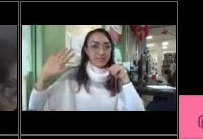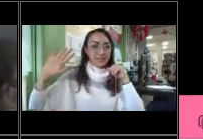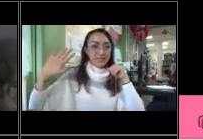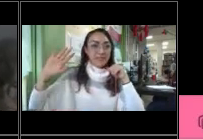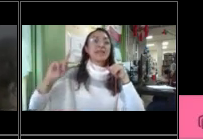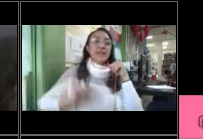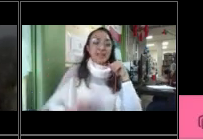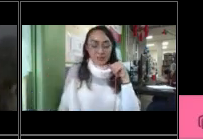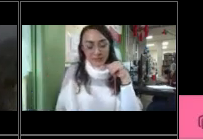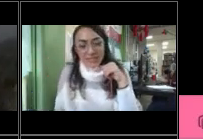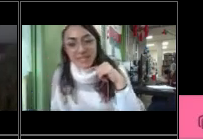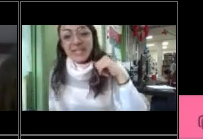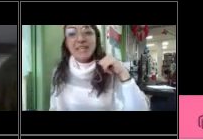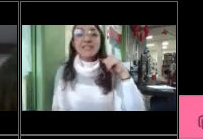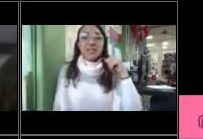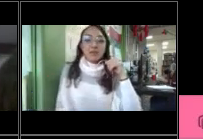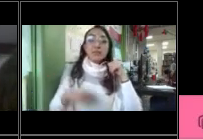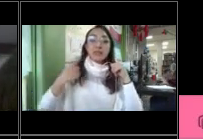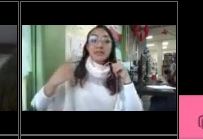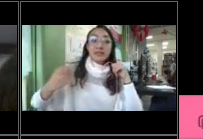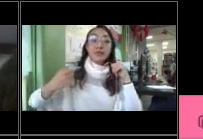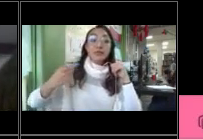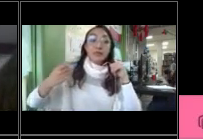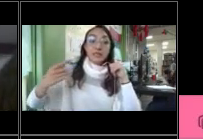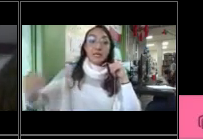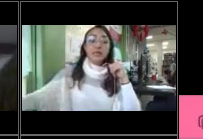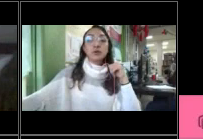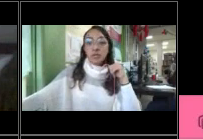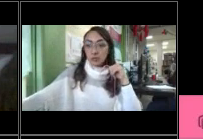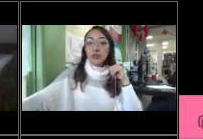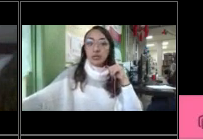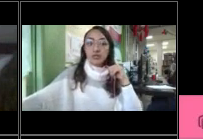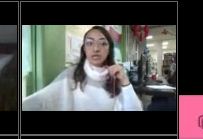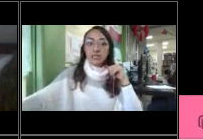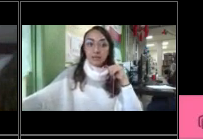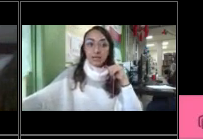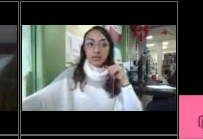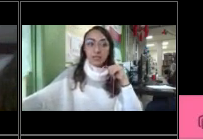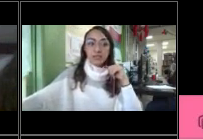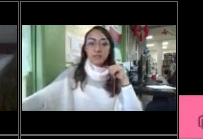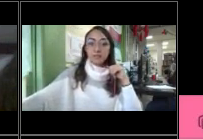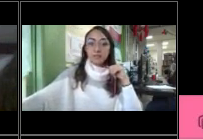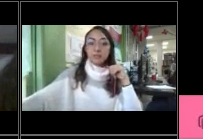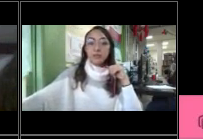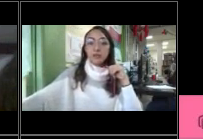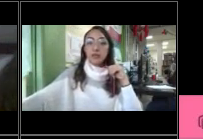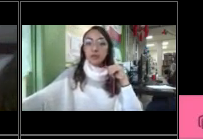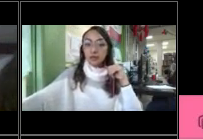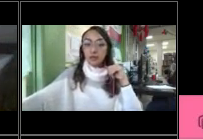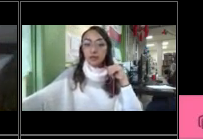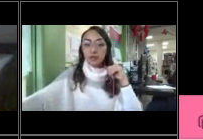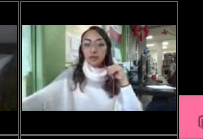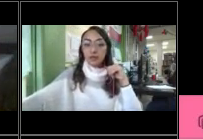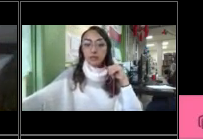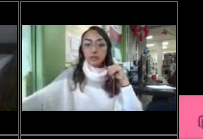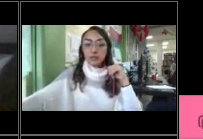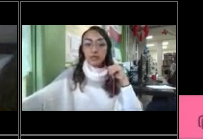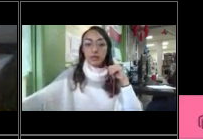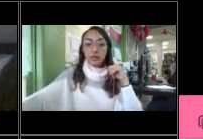decir. Entonces ahí tenemos que tener cuidado con el uso de los clasificadores. A